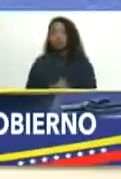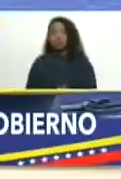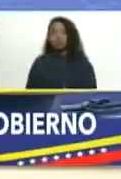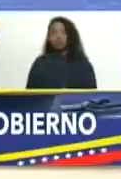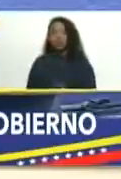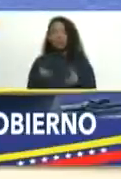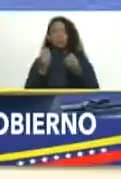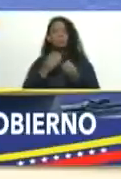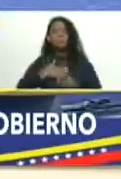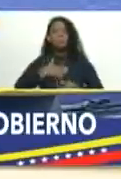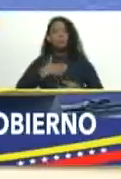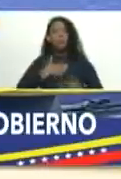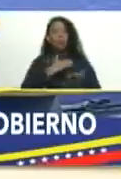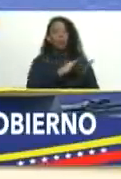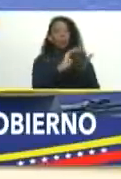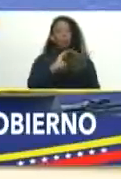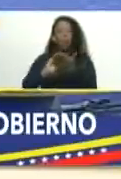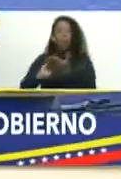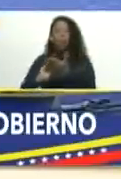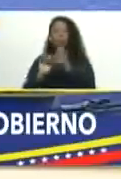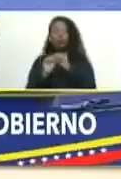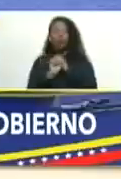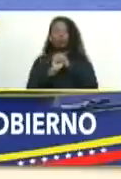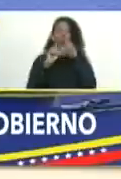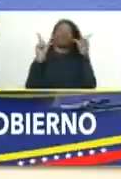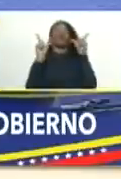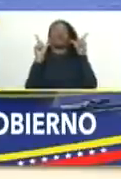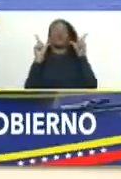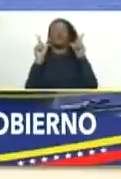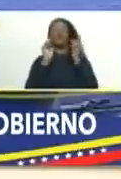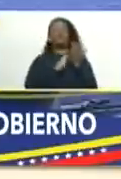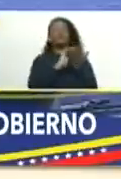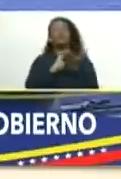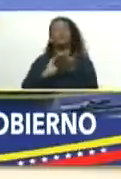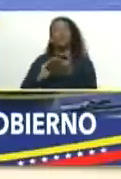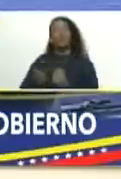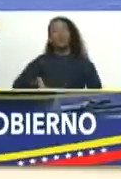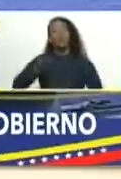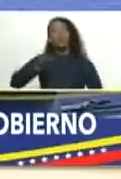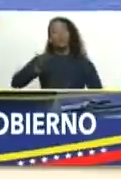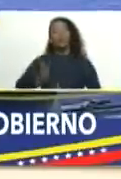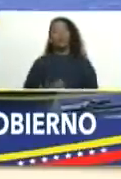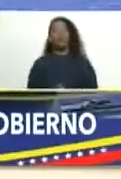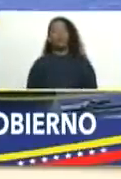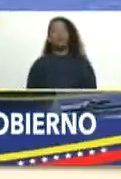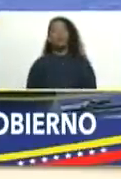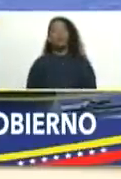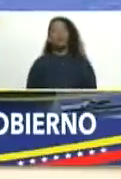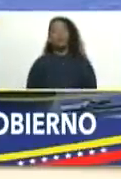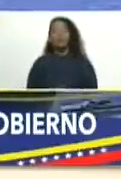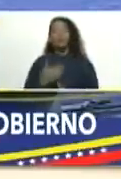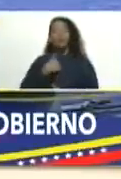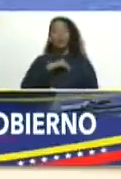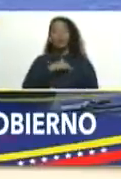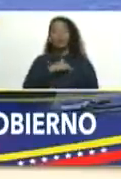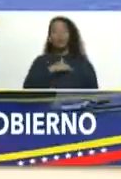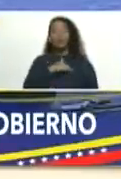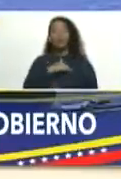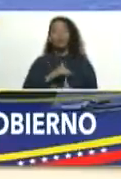para poder lograr un alto impacto en la solución de las prioridades. Nosotros